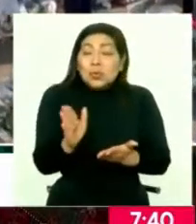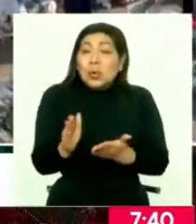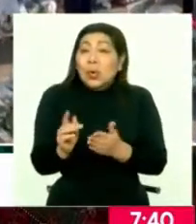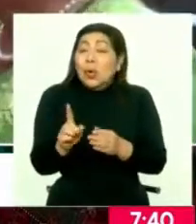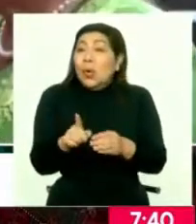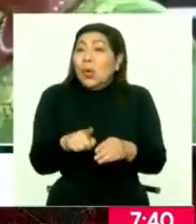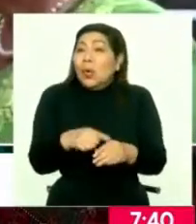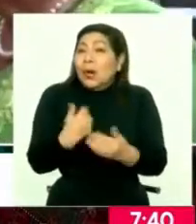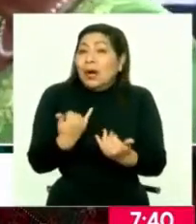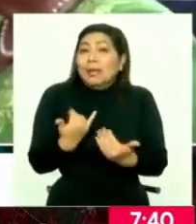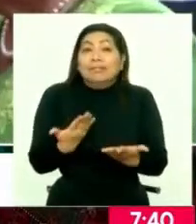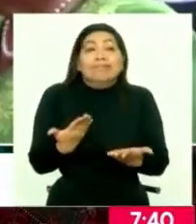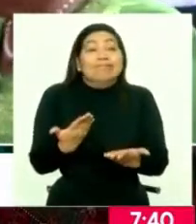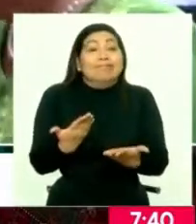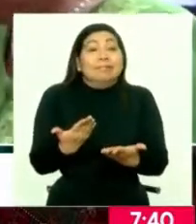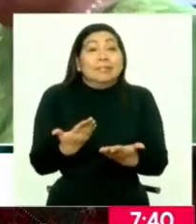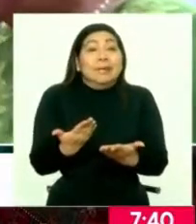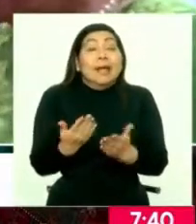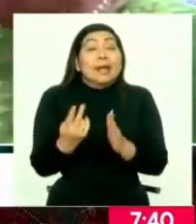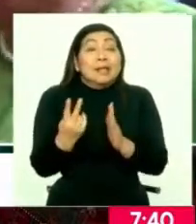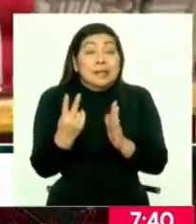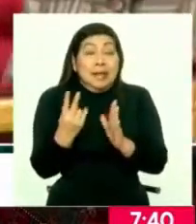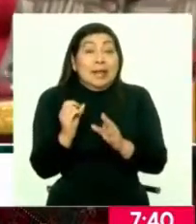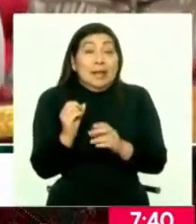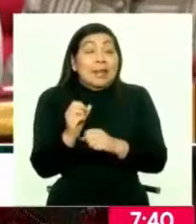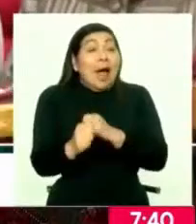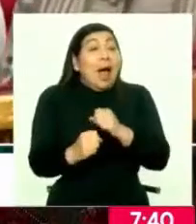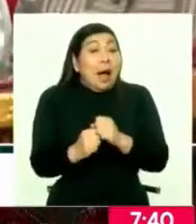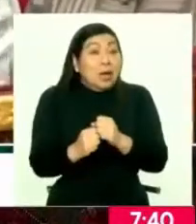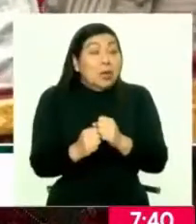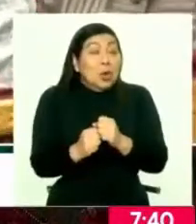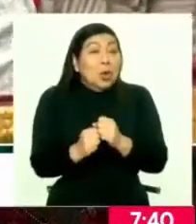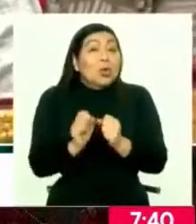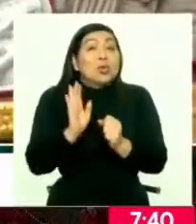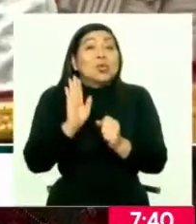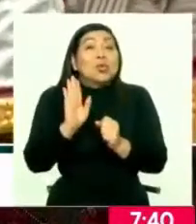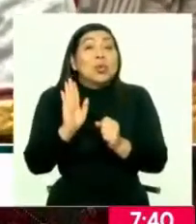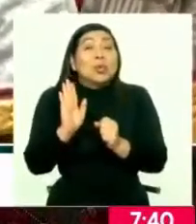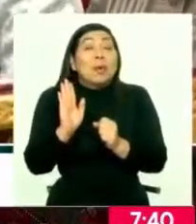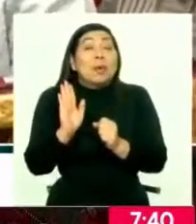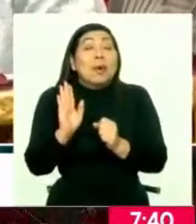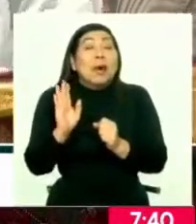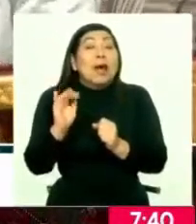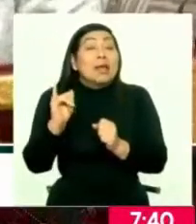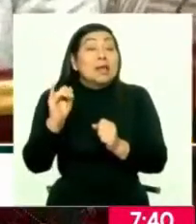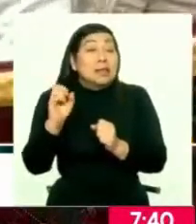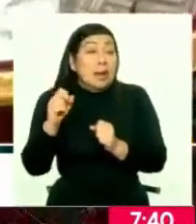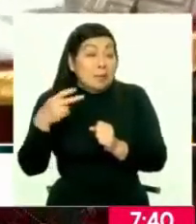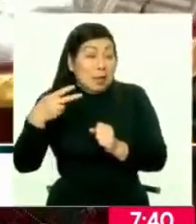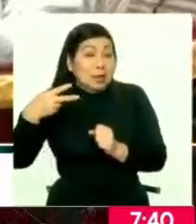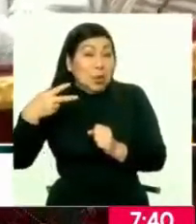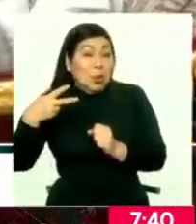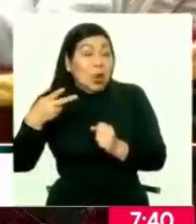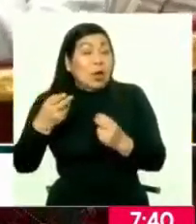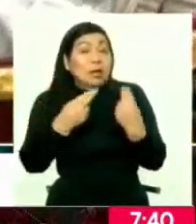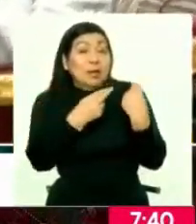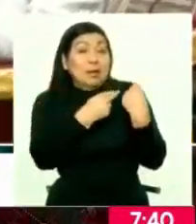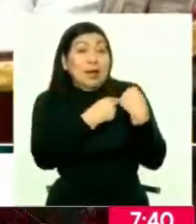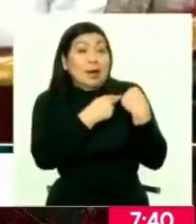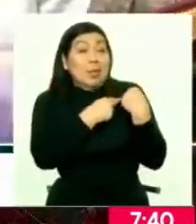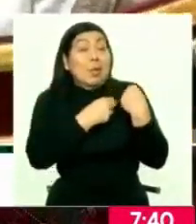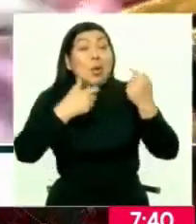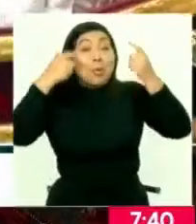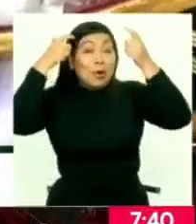a lo largo de estas 7 décadas desarrolló Isabel II mientras tuvo la